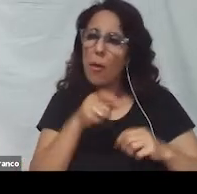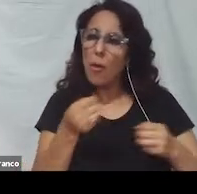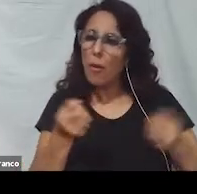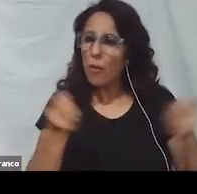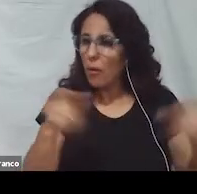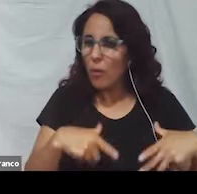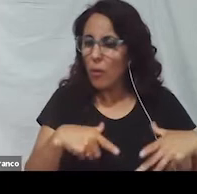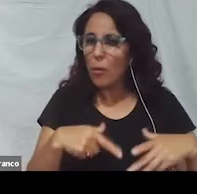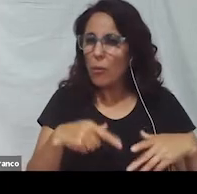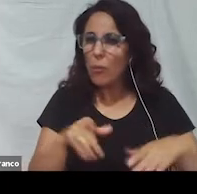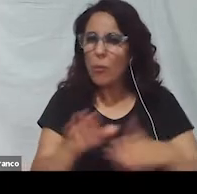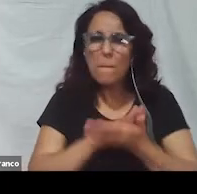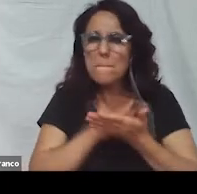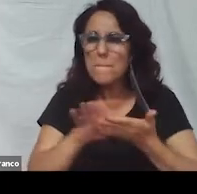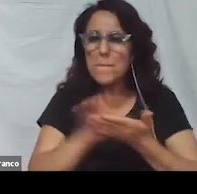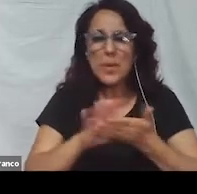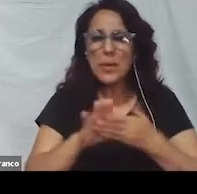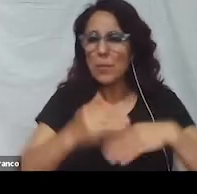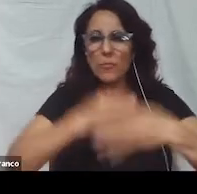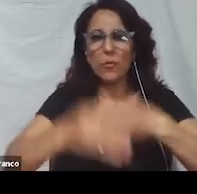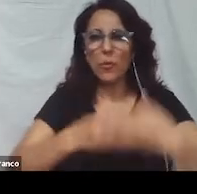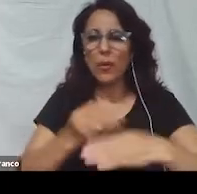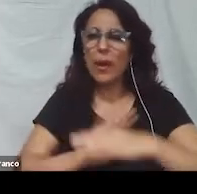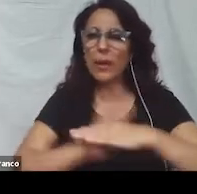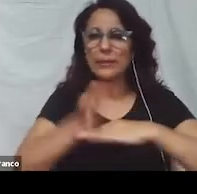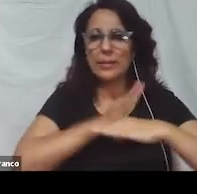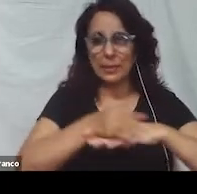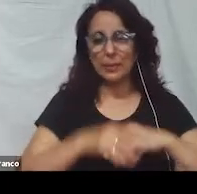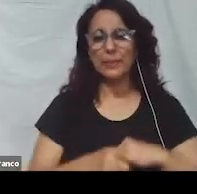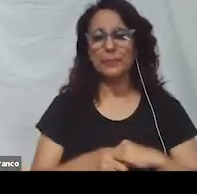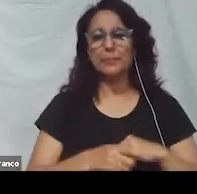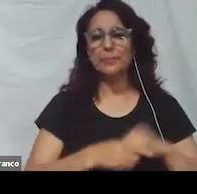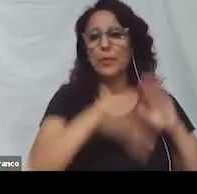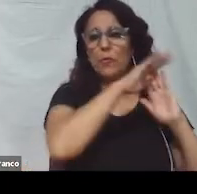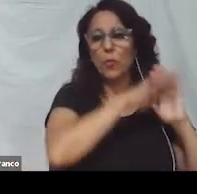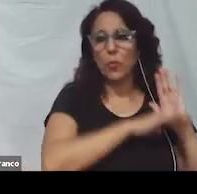clásico de lo mínimo que deberían considerar para que su formulario sea más accesible.